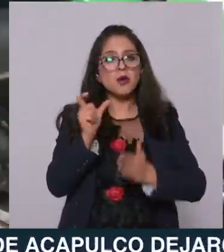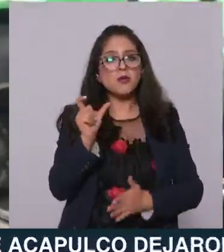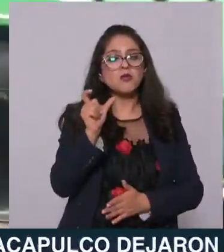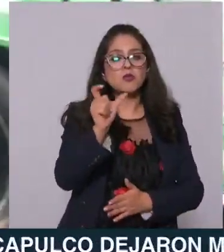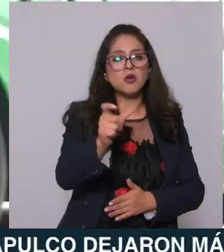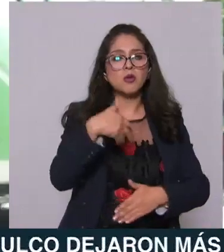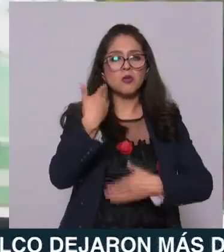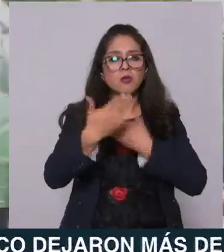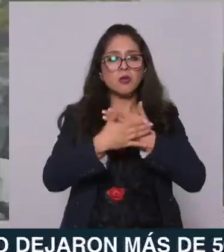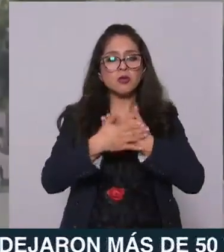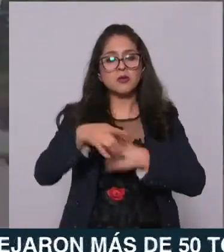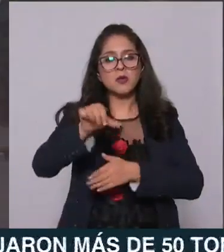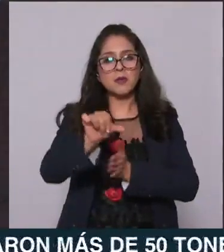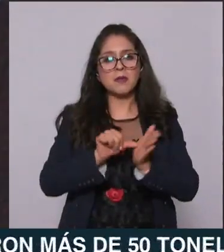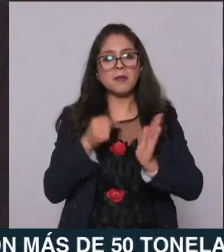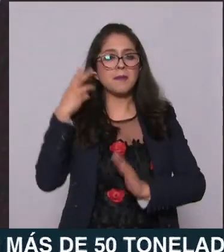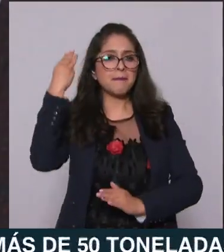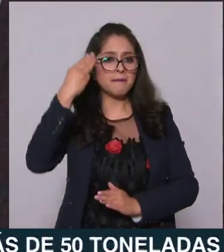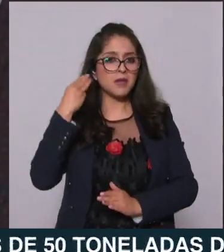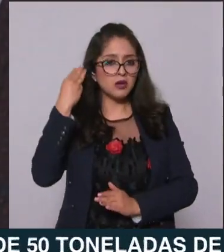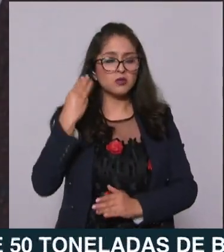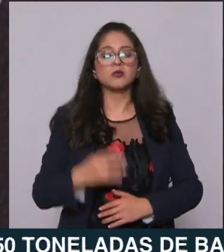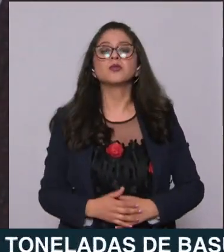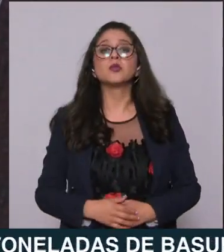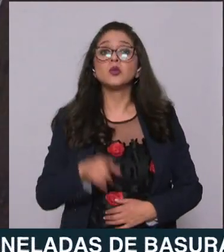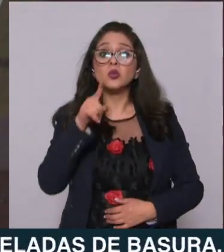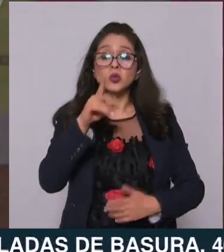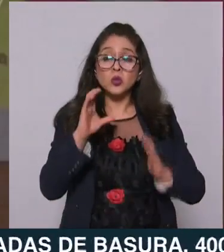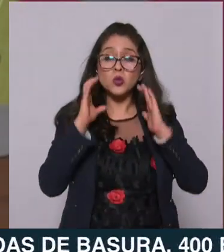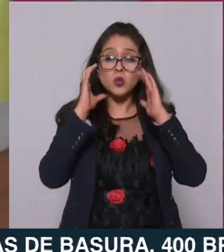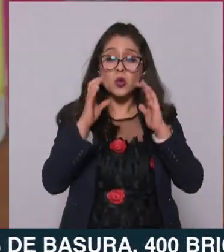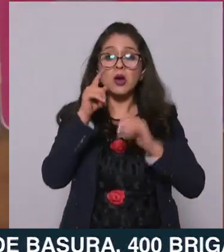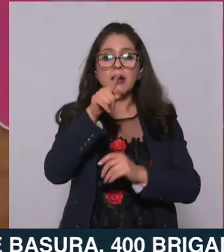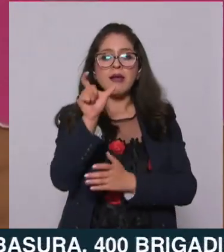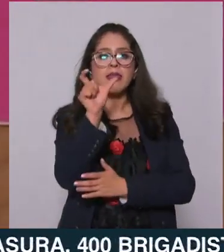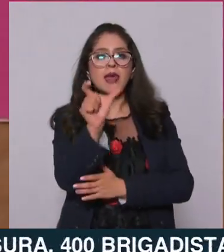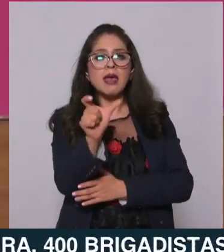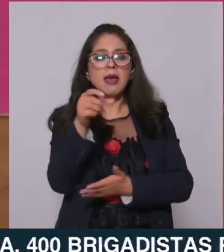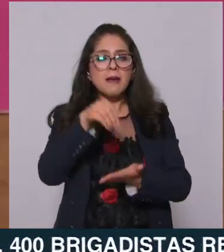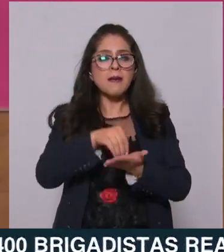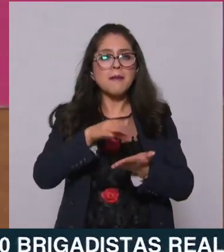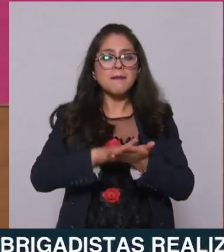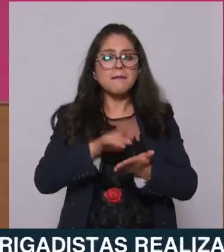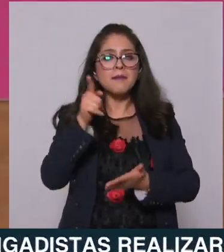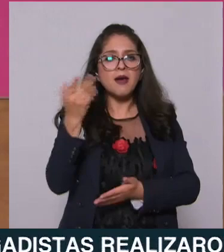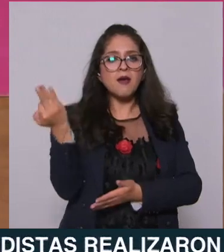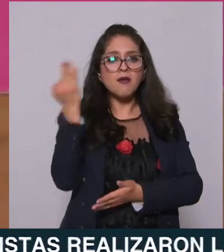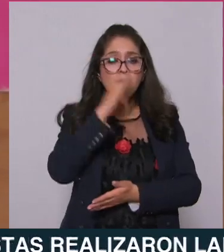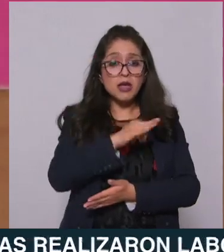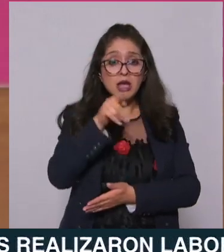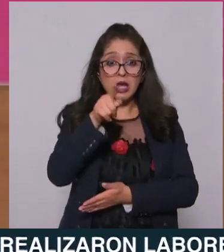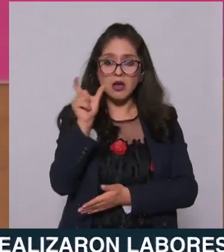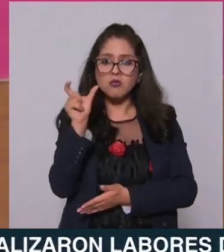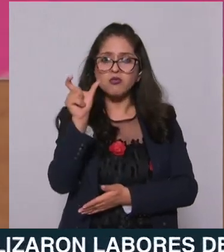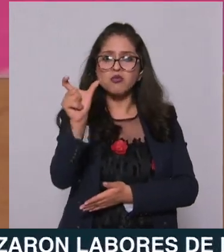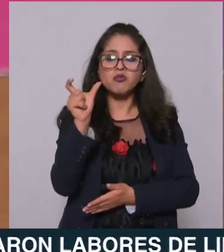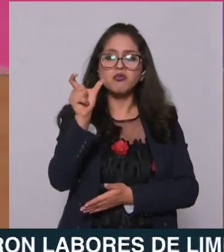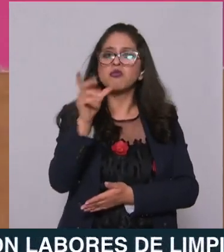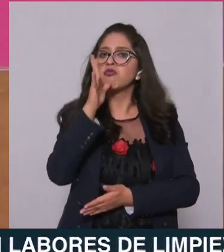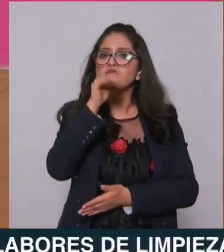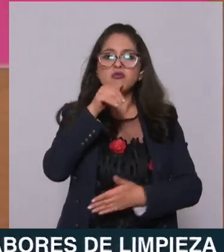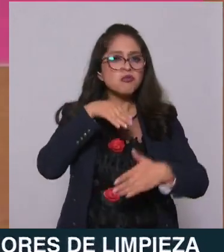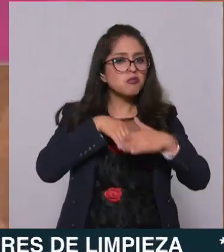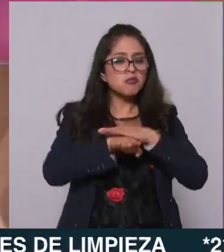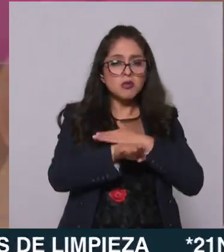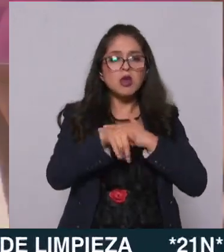sistema se realizarán en marzo. Tenga cuidado en el caso de que le ofrezcan tarjetas con recargas ilegales. Estas no funcionarán para el acceso,